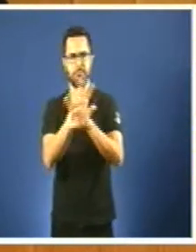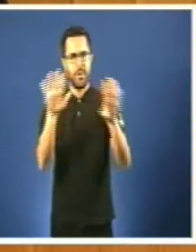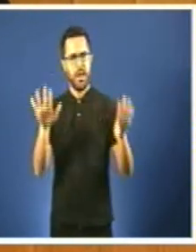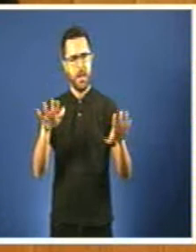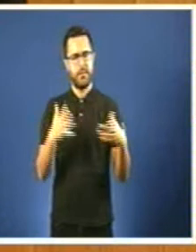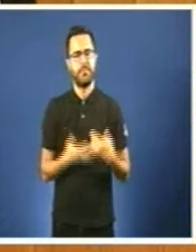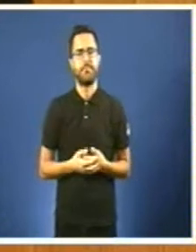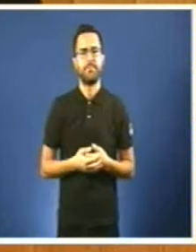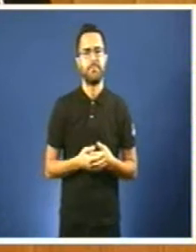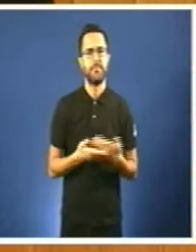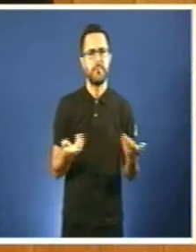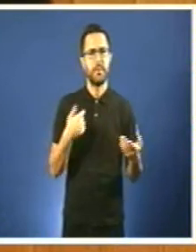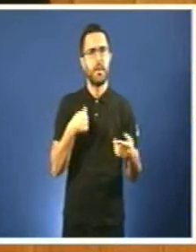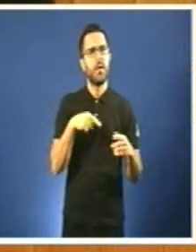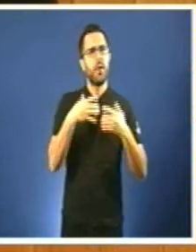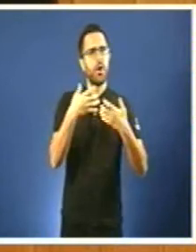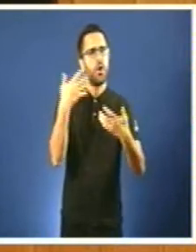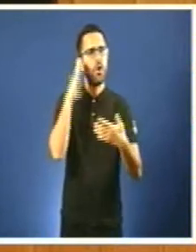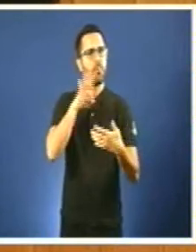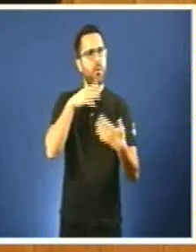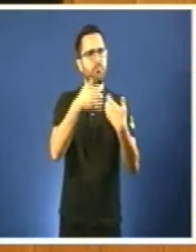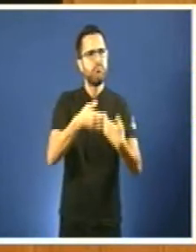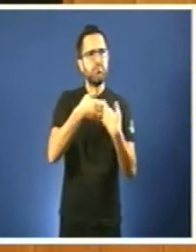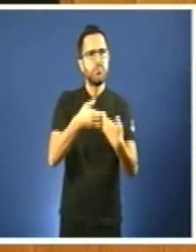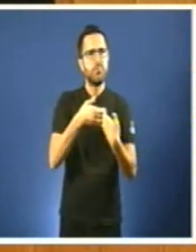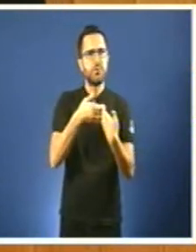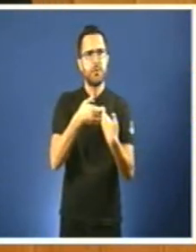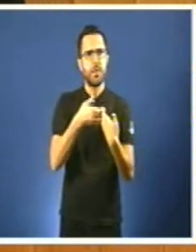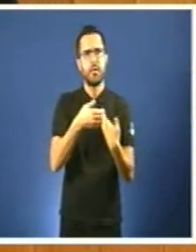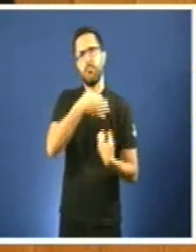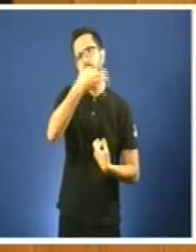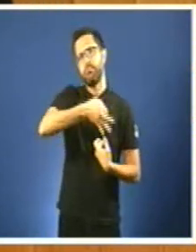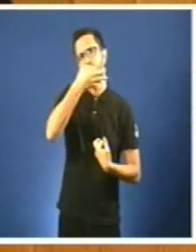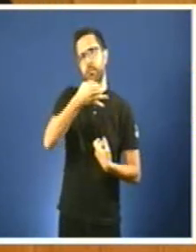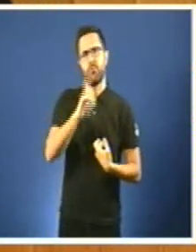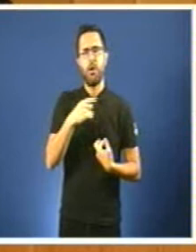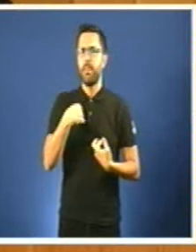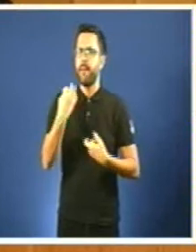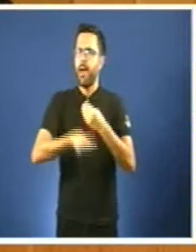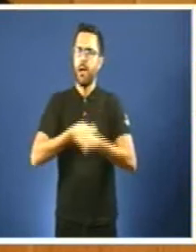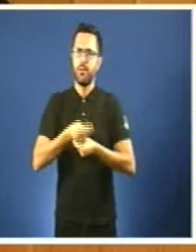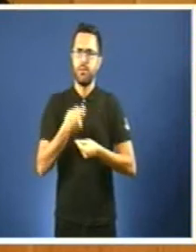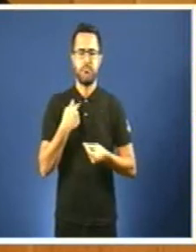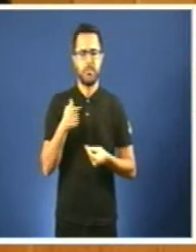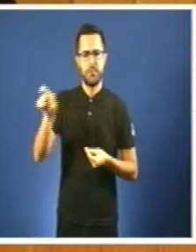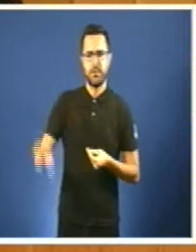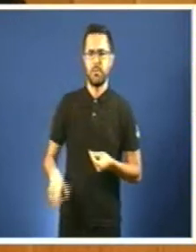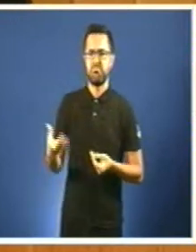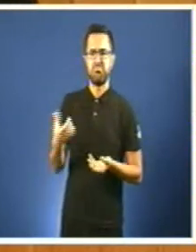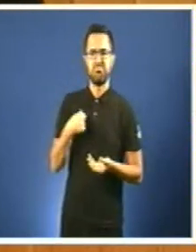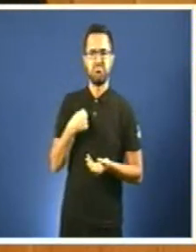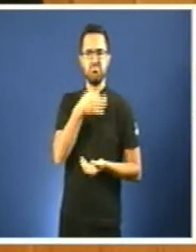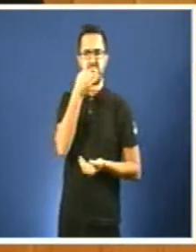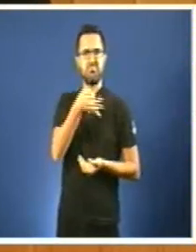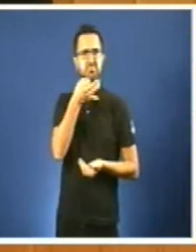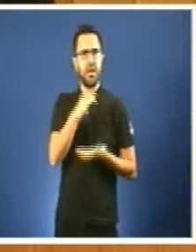predica, practícase. E de vostede, polo visto até agora, non se pode esperar unha mala palabra, pero